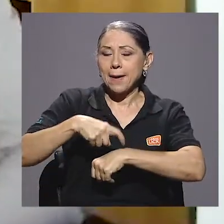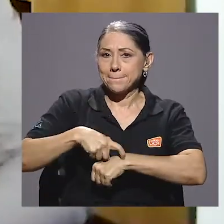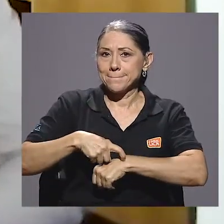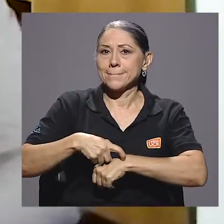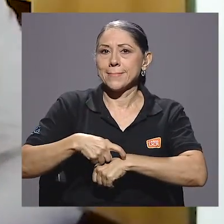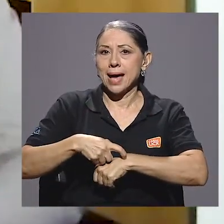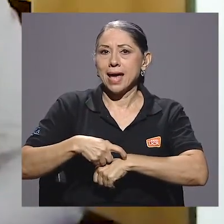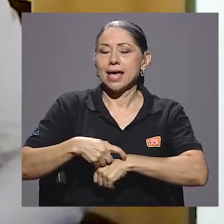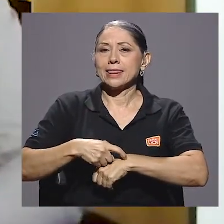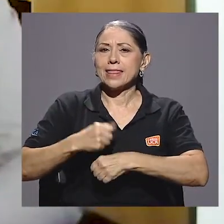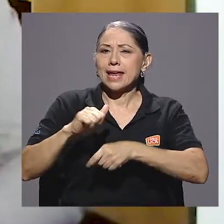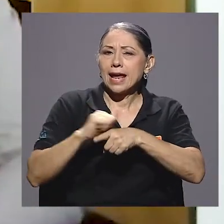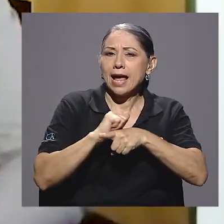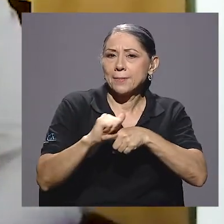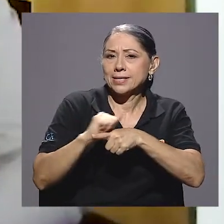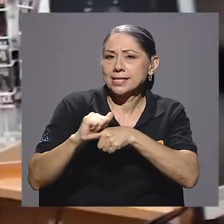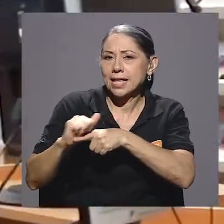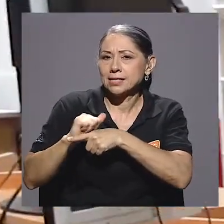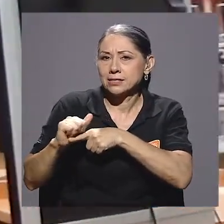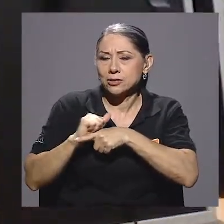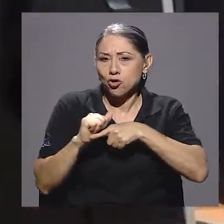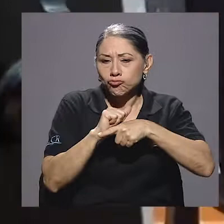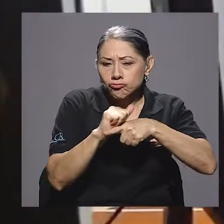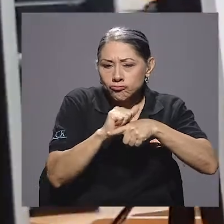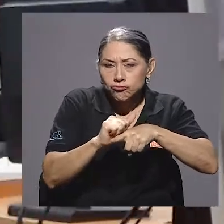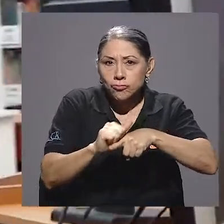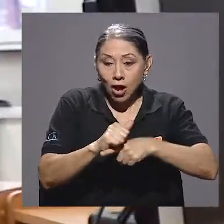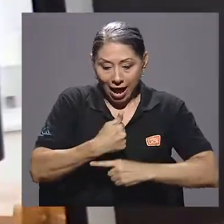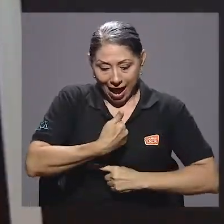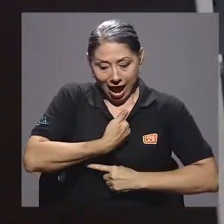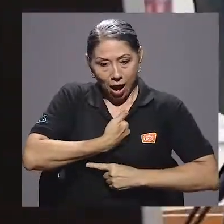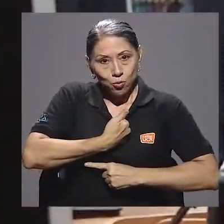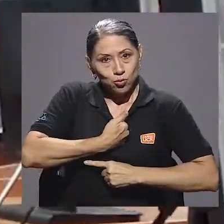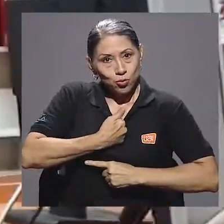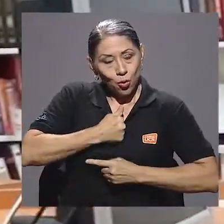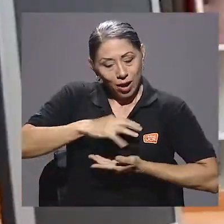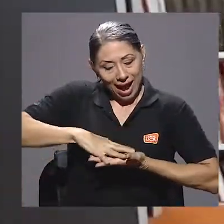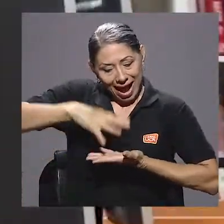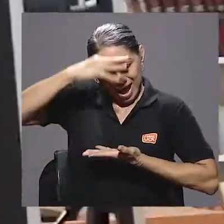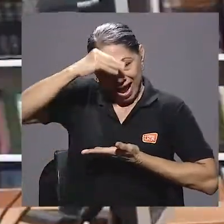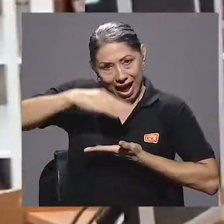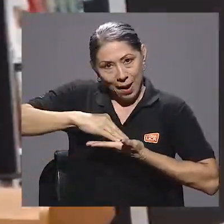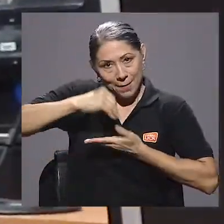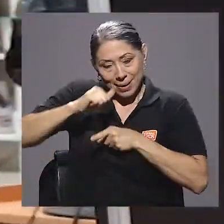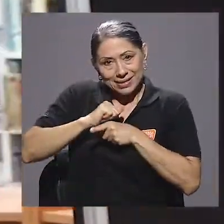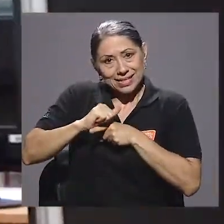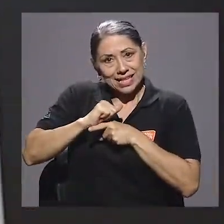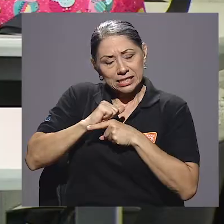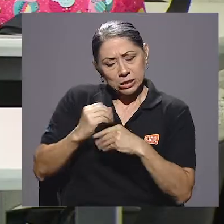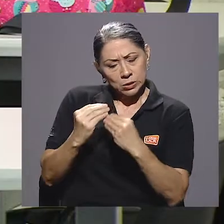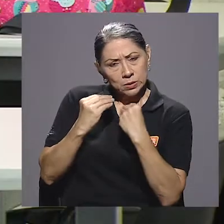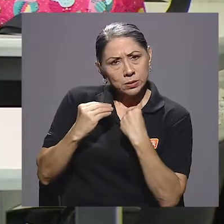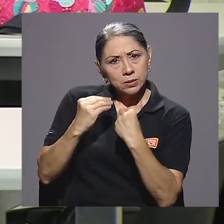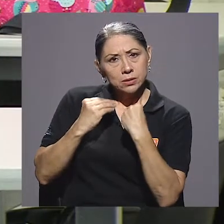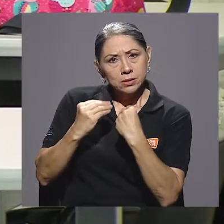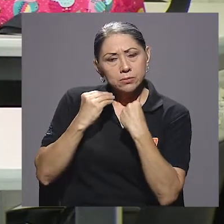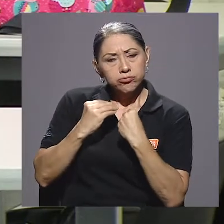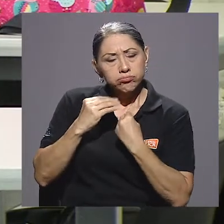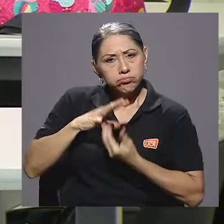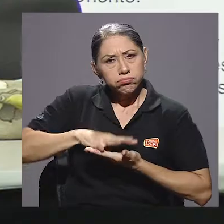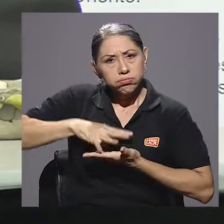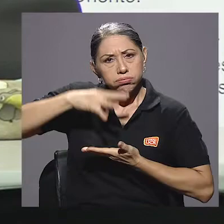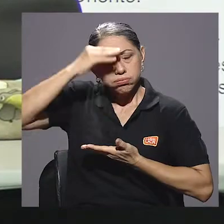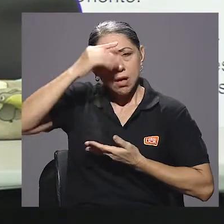etapa de capacitación, estamos en una etapa de autocapacitación, donde nos hemos